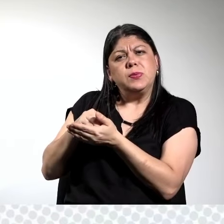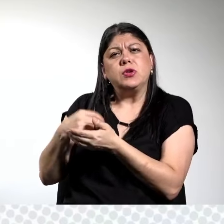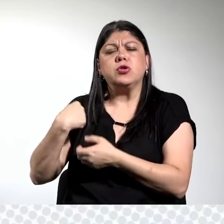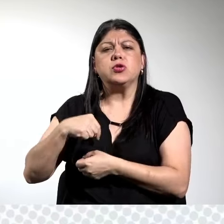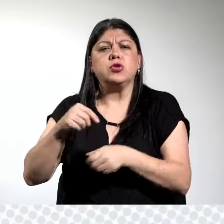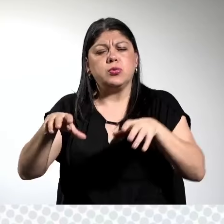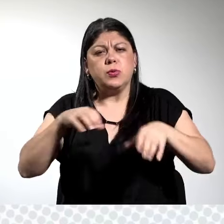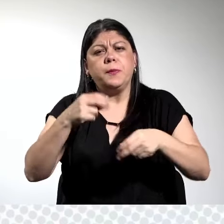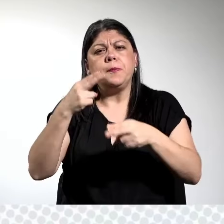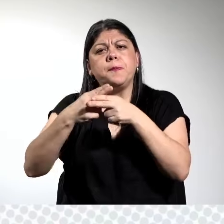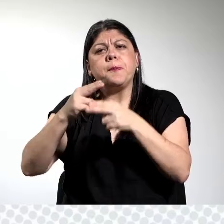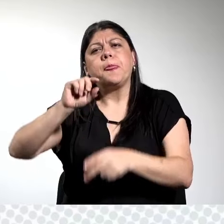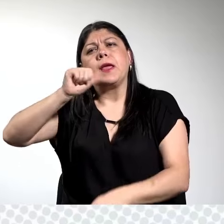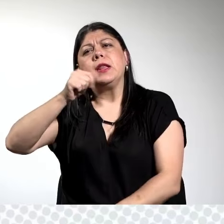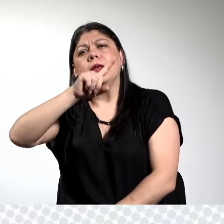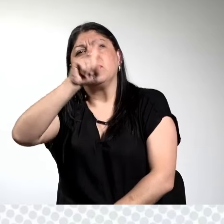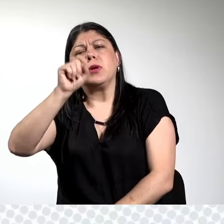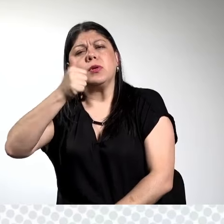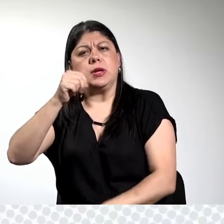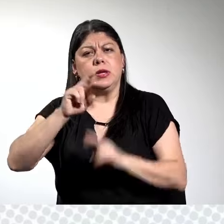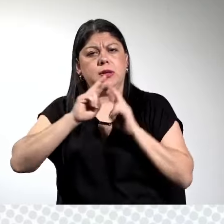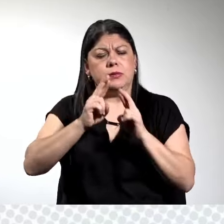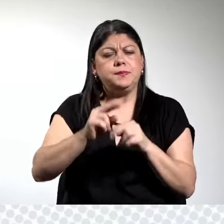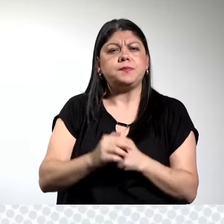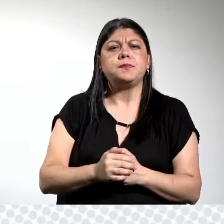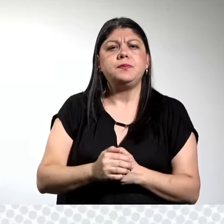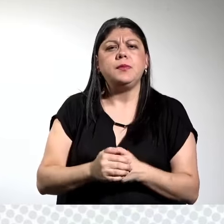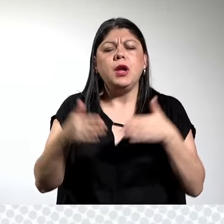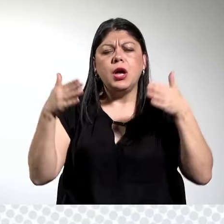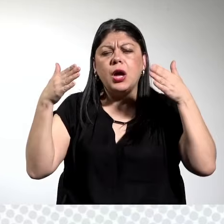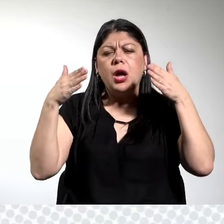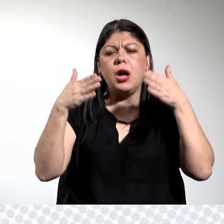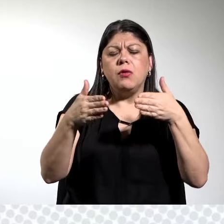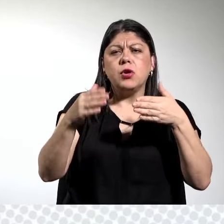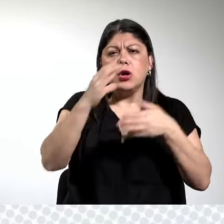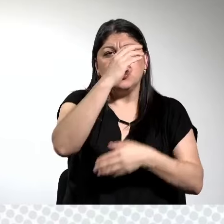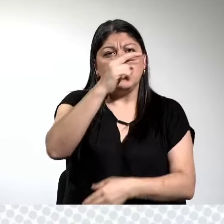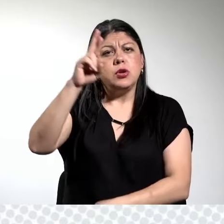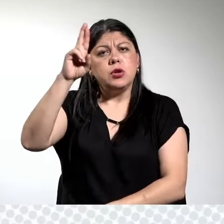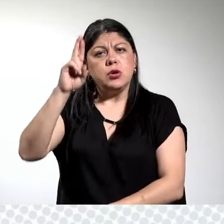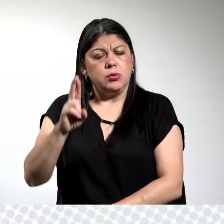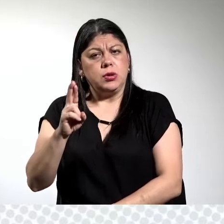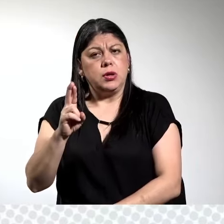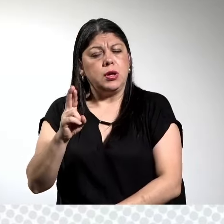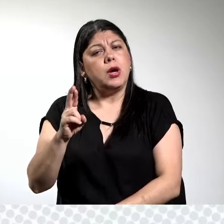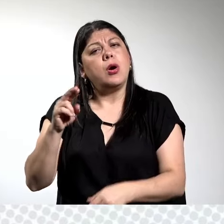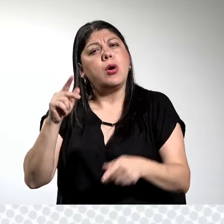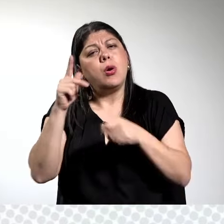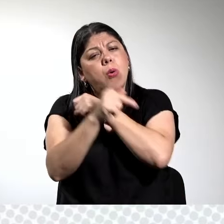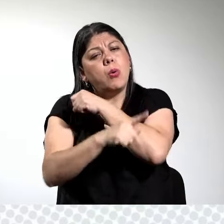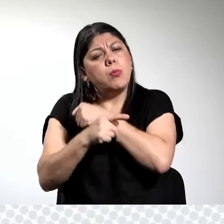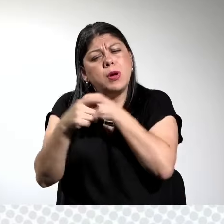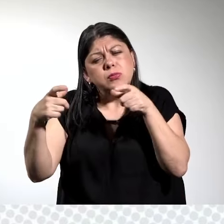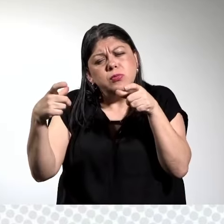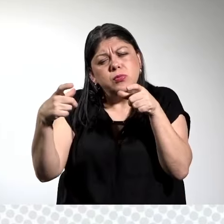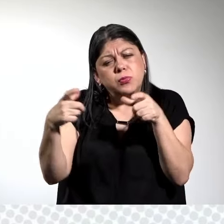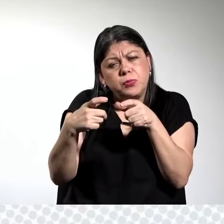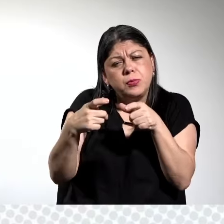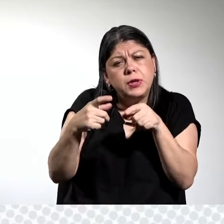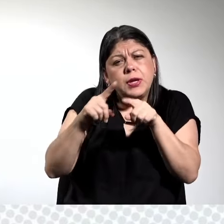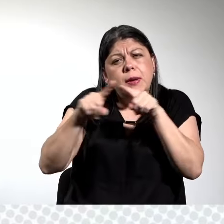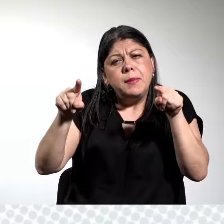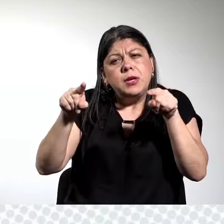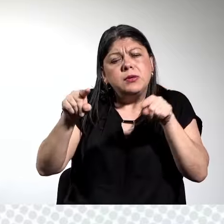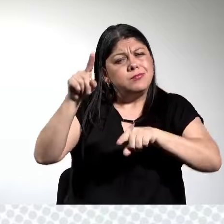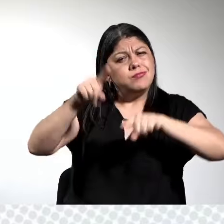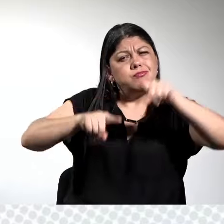llamamos 10 preguntas, 10 respuestas. Enfocándonos en el Costa Rica, a pesar de que es un país tan chiquitico, ¿verdad? Tiene